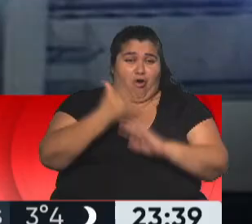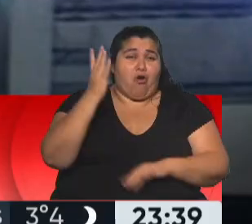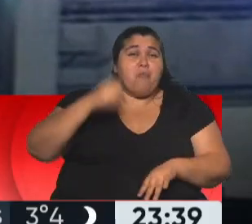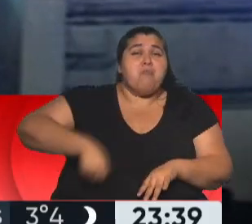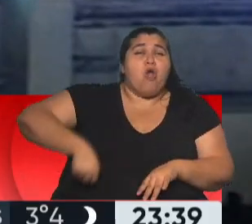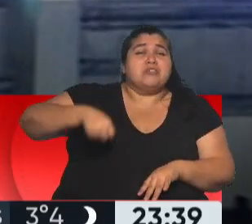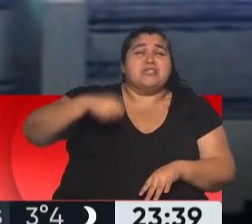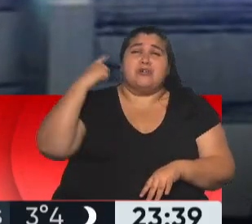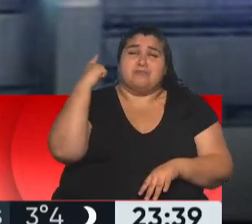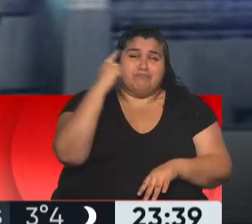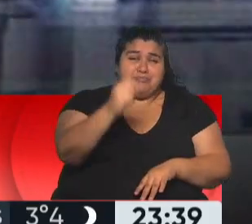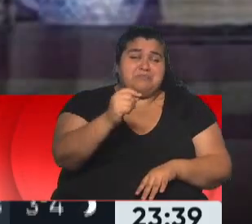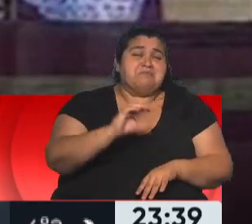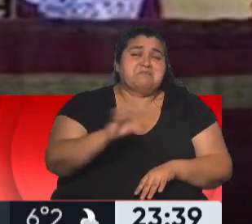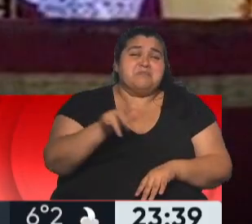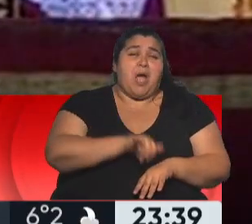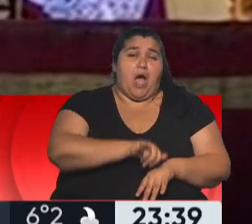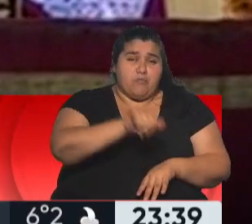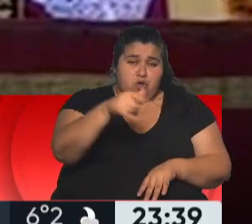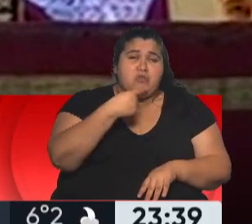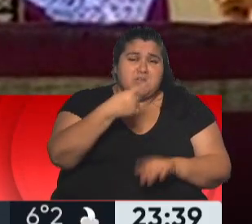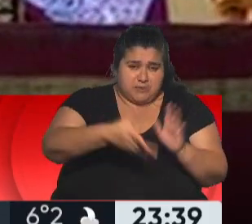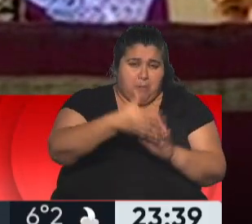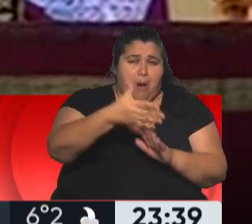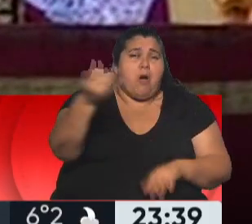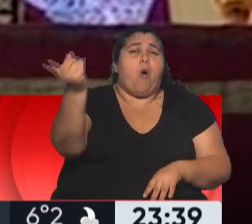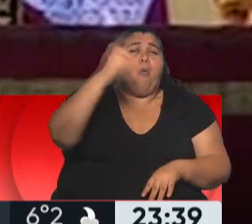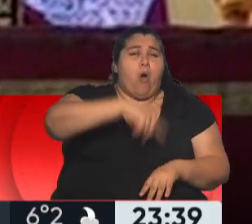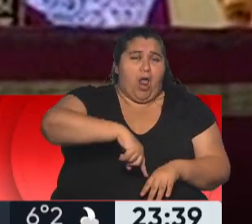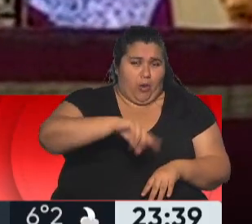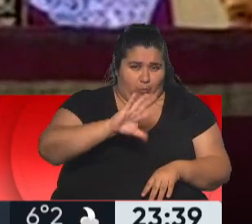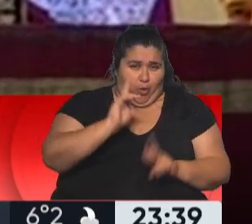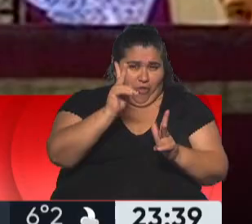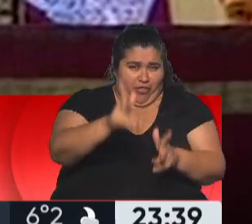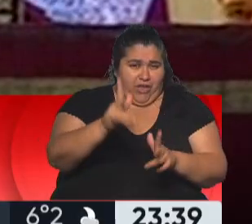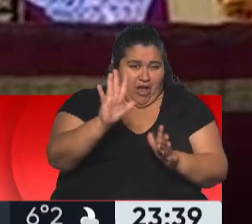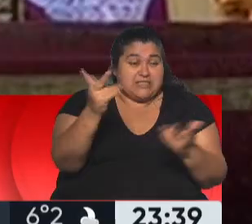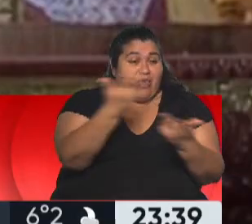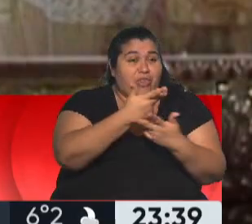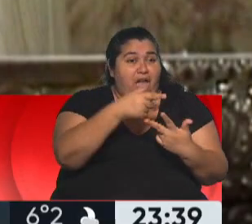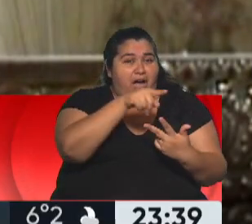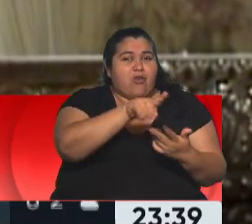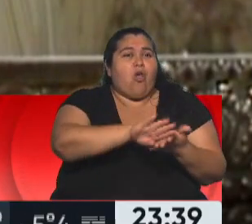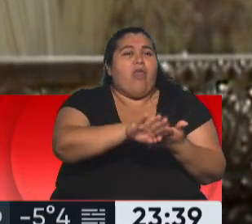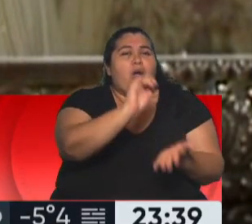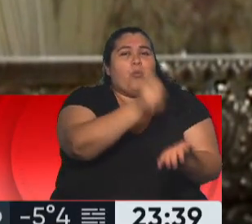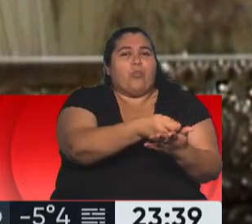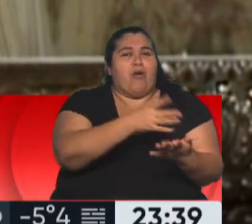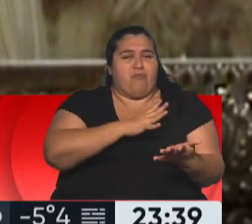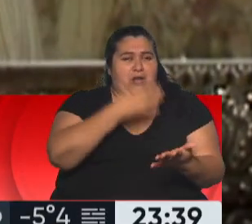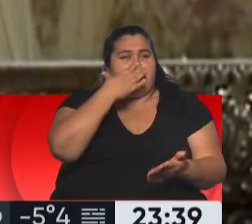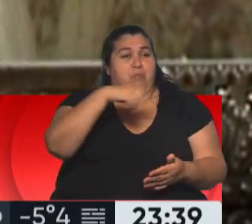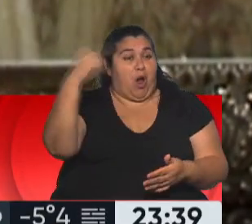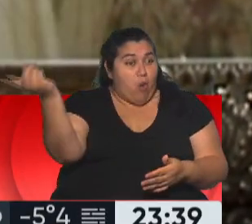bolsito, subió al avión y dijo, vuelvo. Nos vemos a la vuelta. Nos vemos a la vuelta. Le dijo al diariero, porque le debía el diario, le dijo, te lo pago a